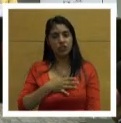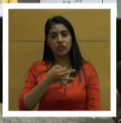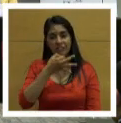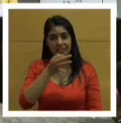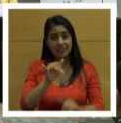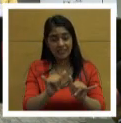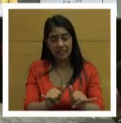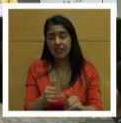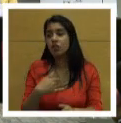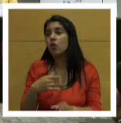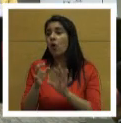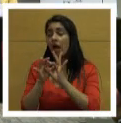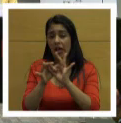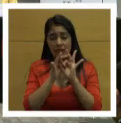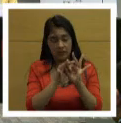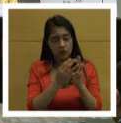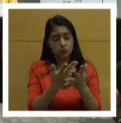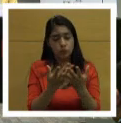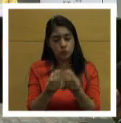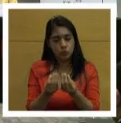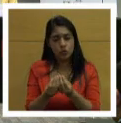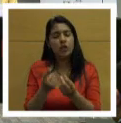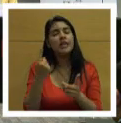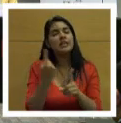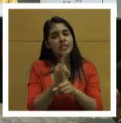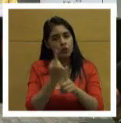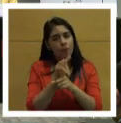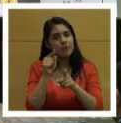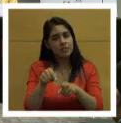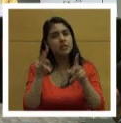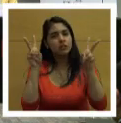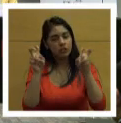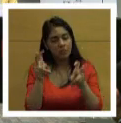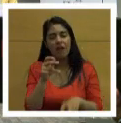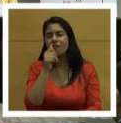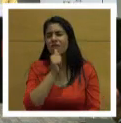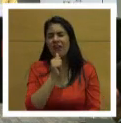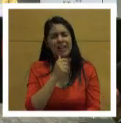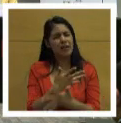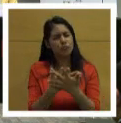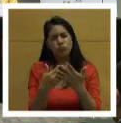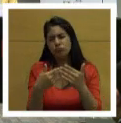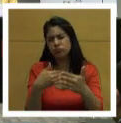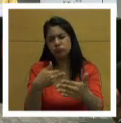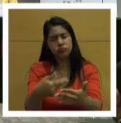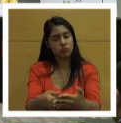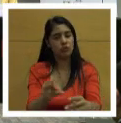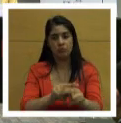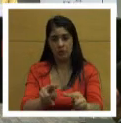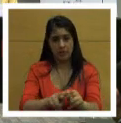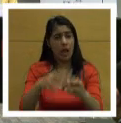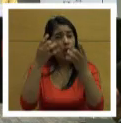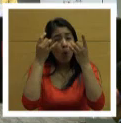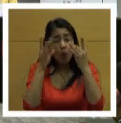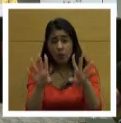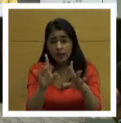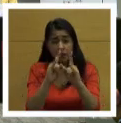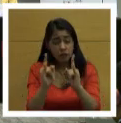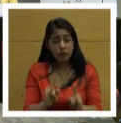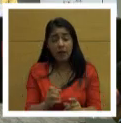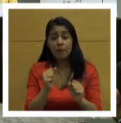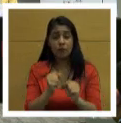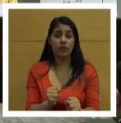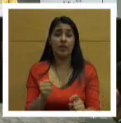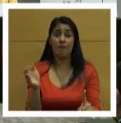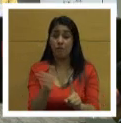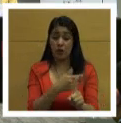insisto, agradezco mucho las exposiciones, de que se hablen de estos temas, porque queda mucho por hacer, pero la única manera de poder combatir la violencia contra